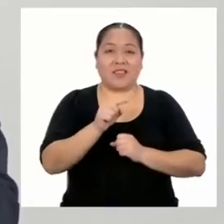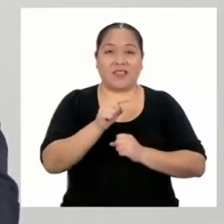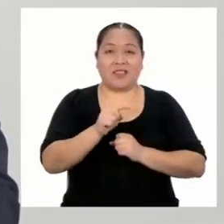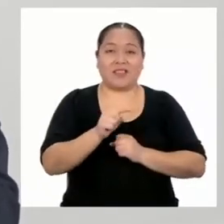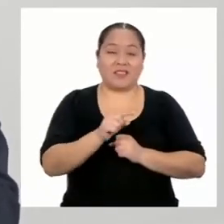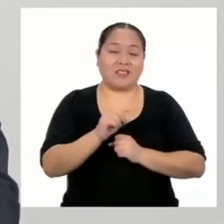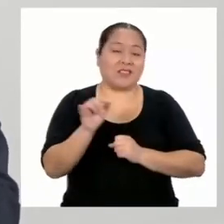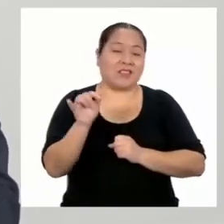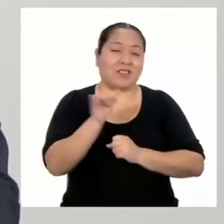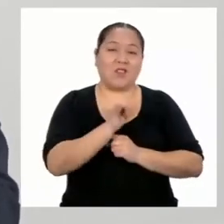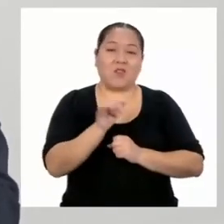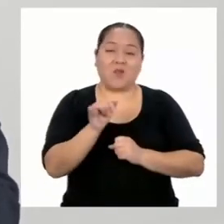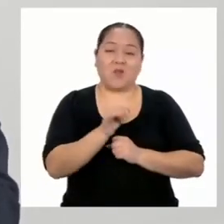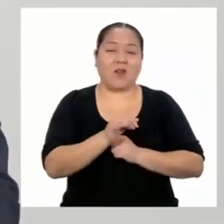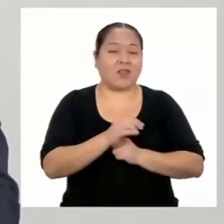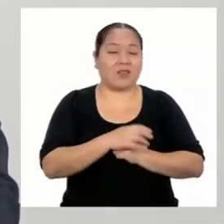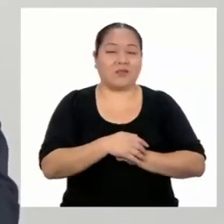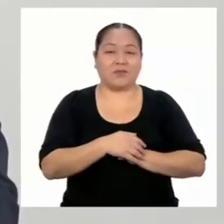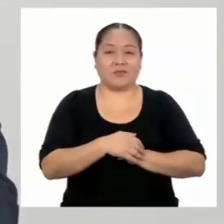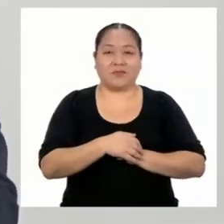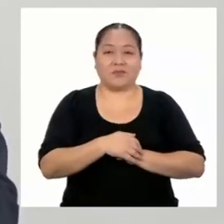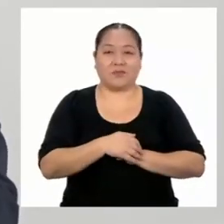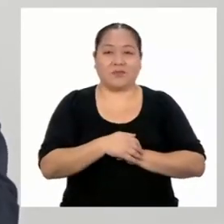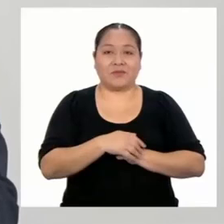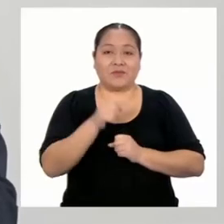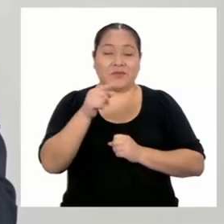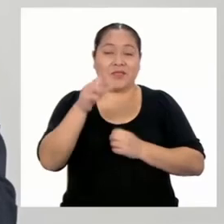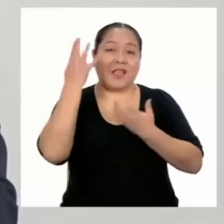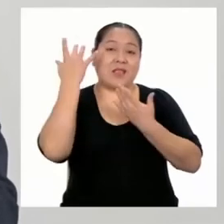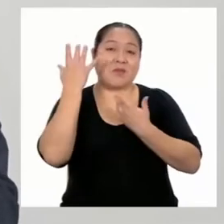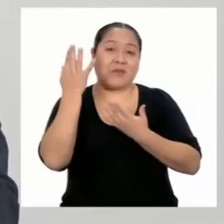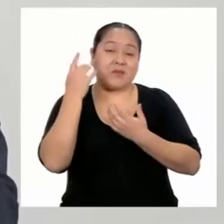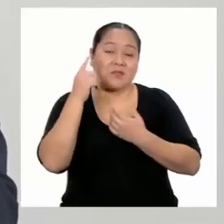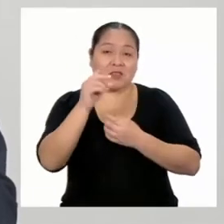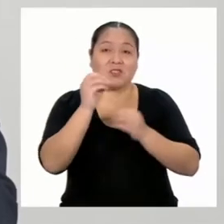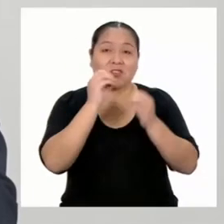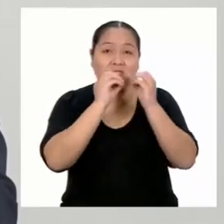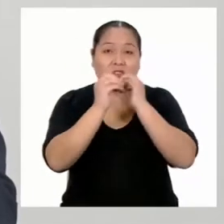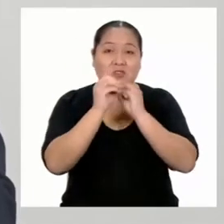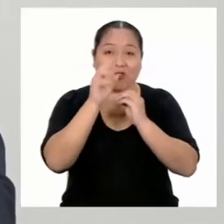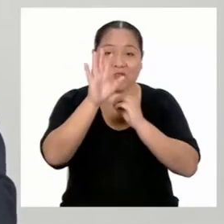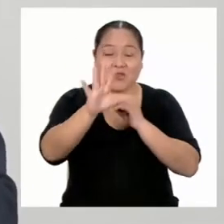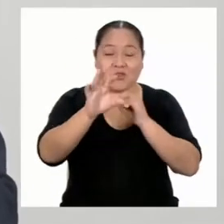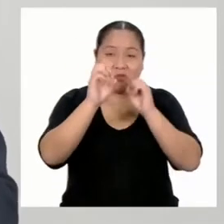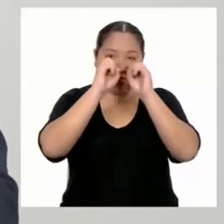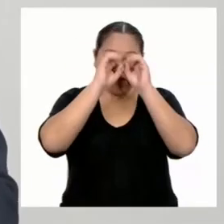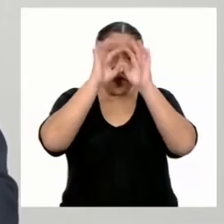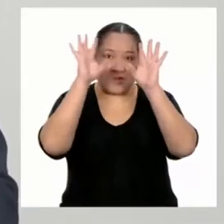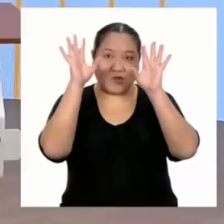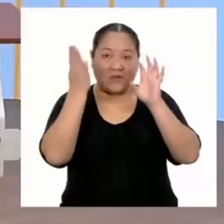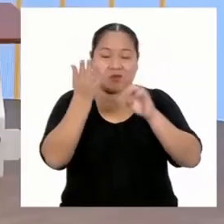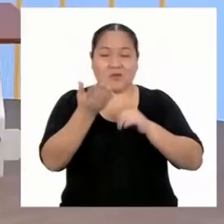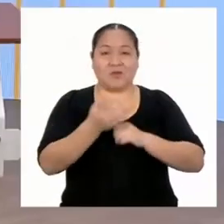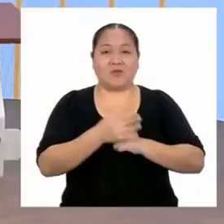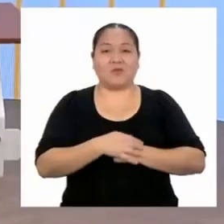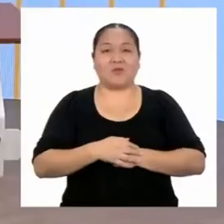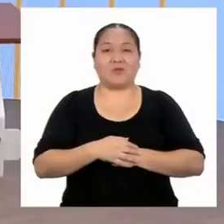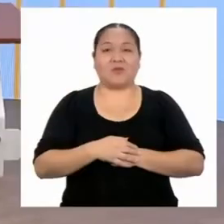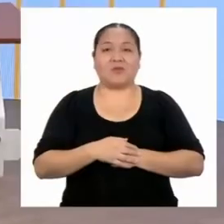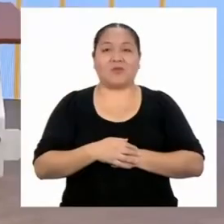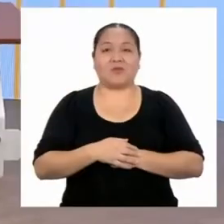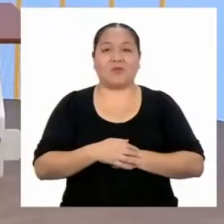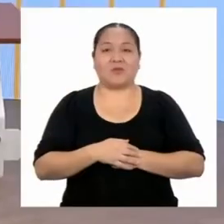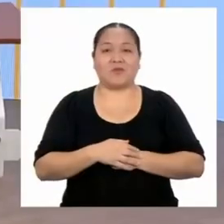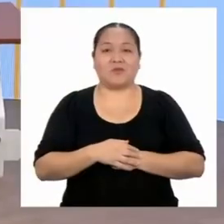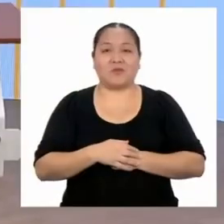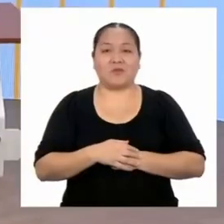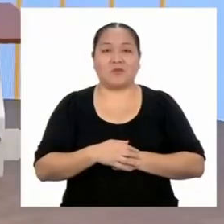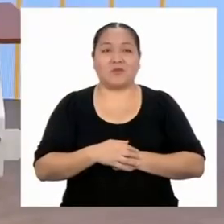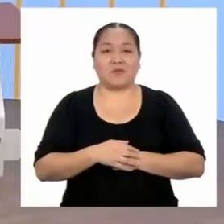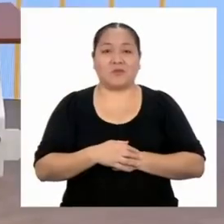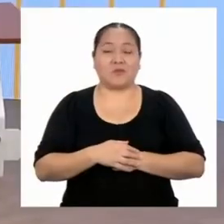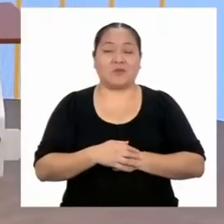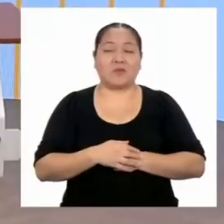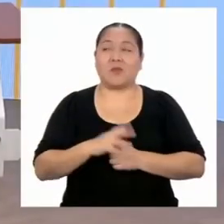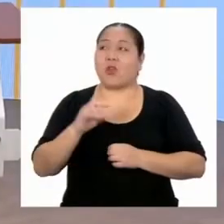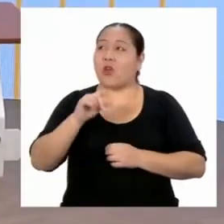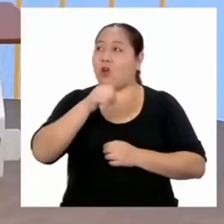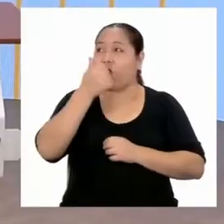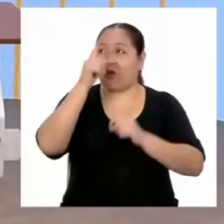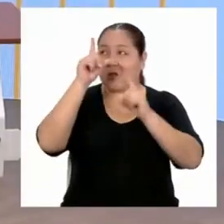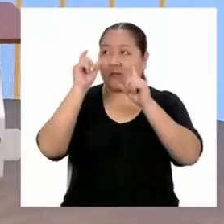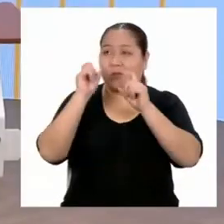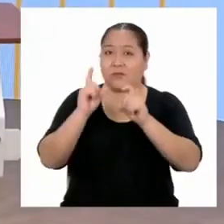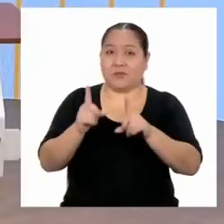factores siempre serán iguales. Esperemos haber aclarado un poco tu duda. Tenemos una pregunta